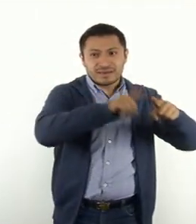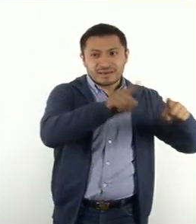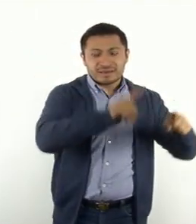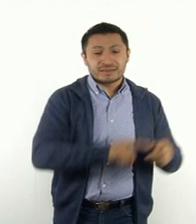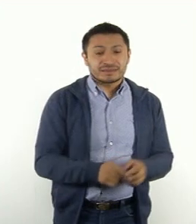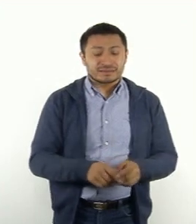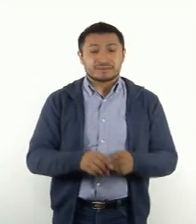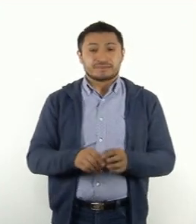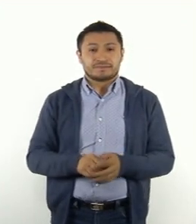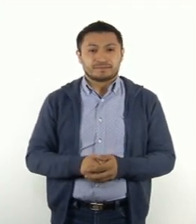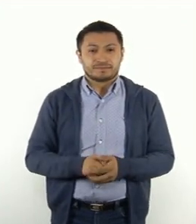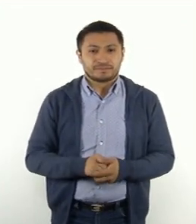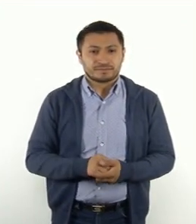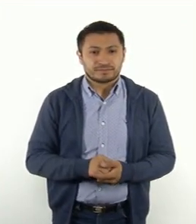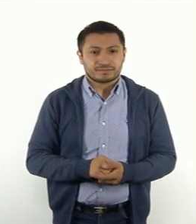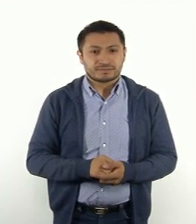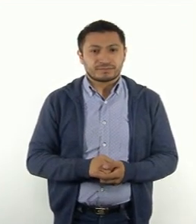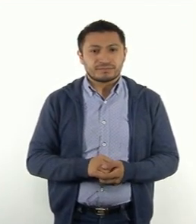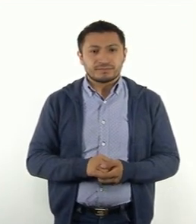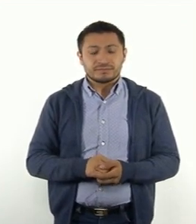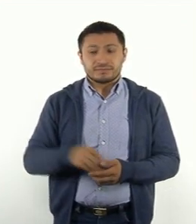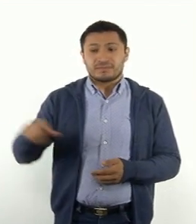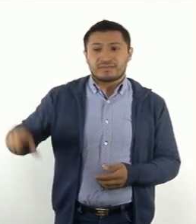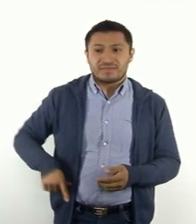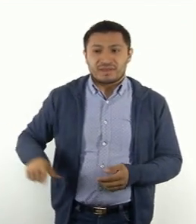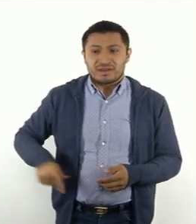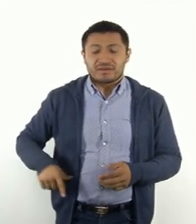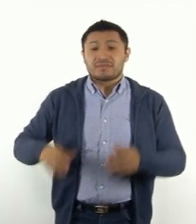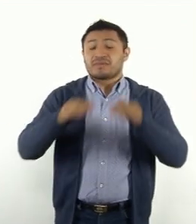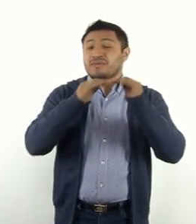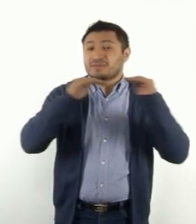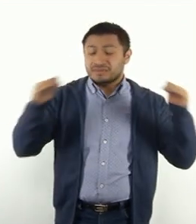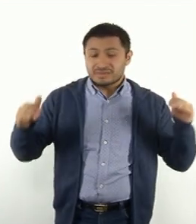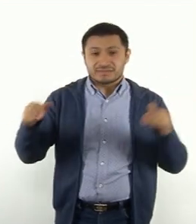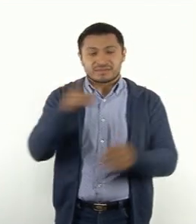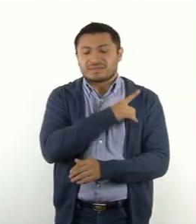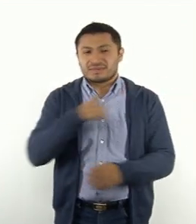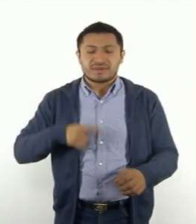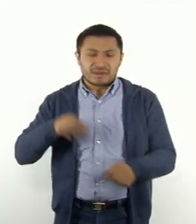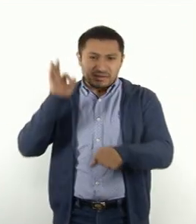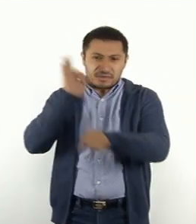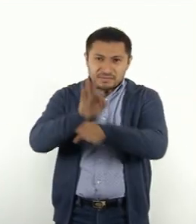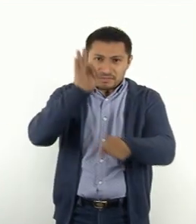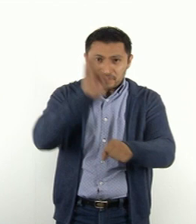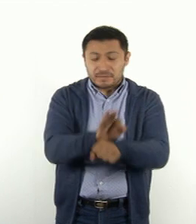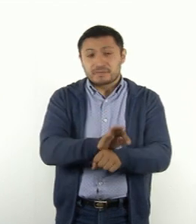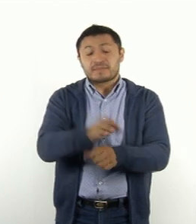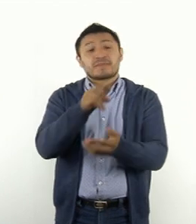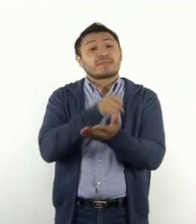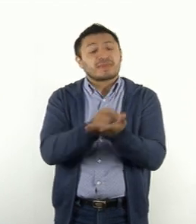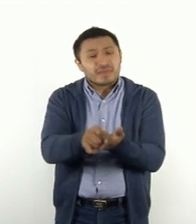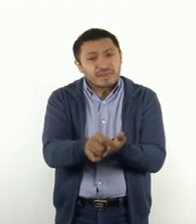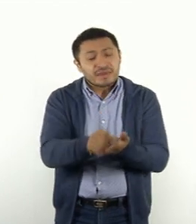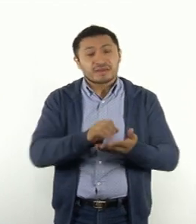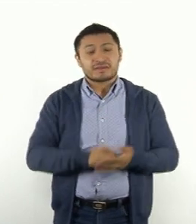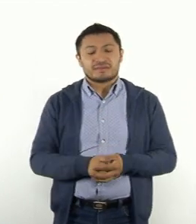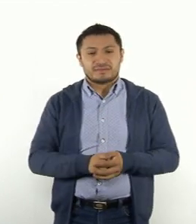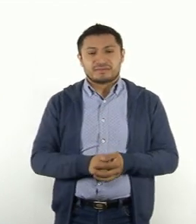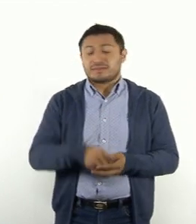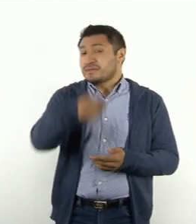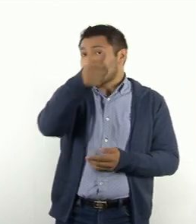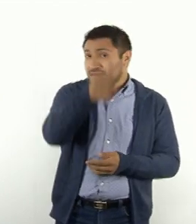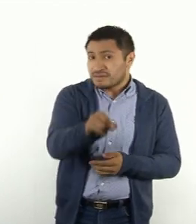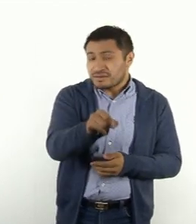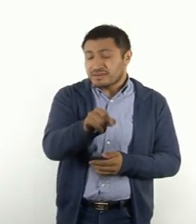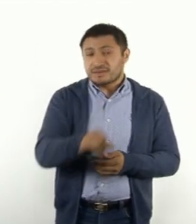heterogéneo. En los gobiernos democráticos también se debe procurar la toma de decisiones, porque así se asegura